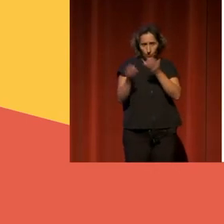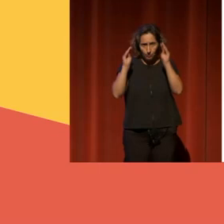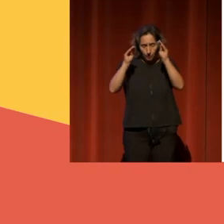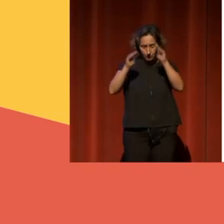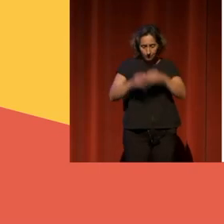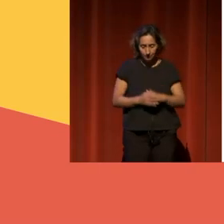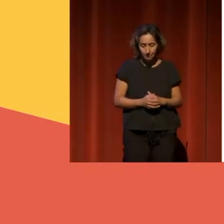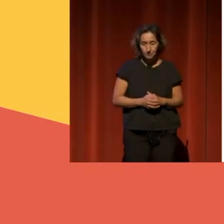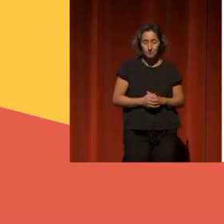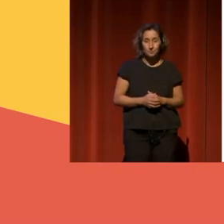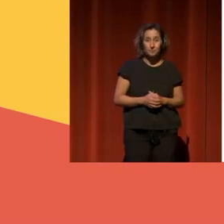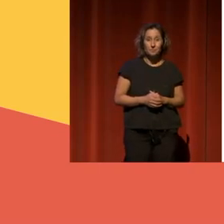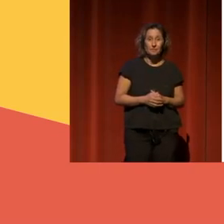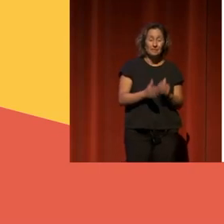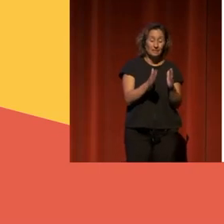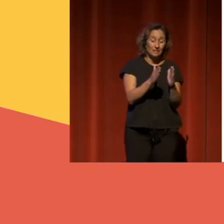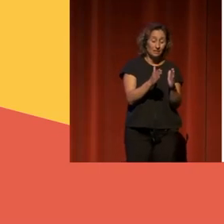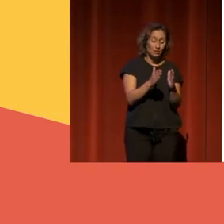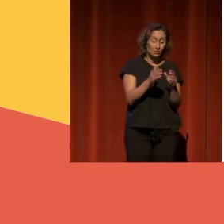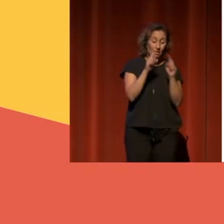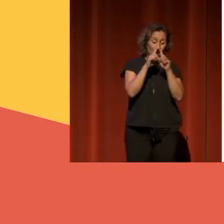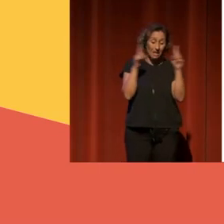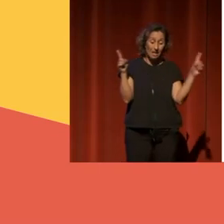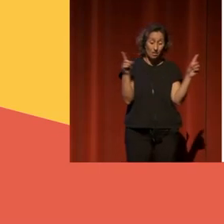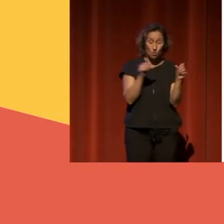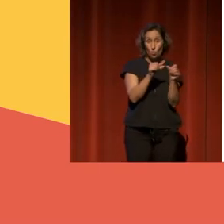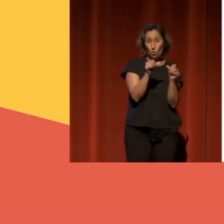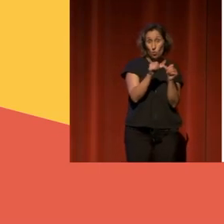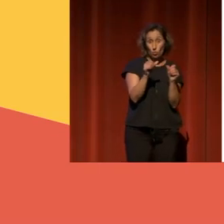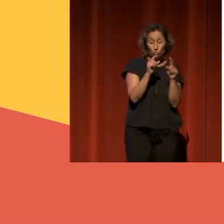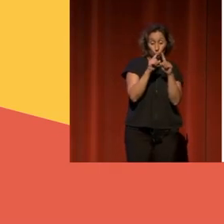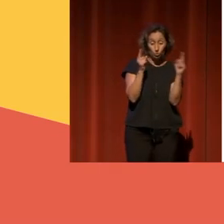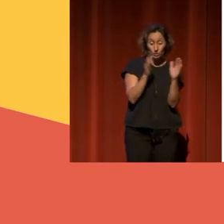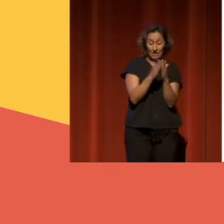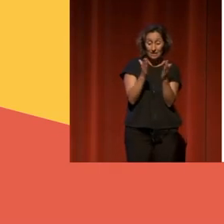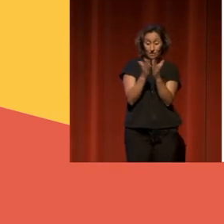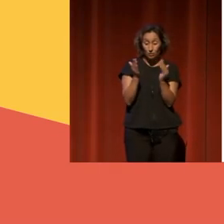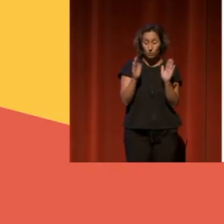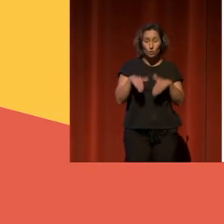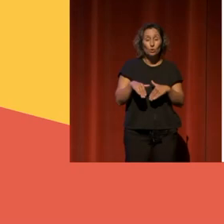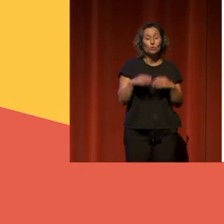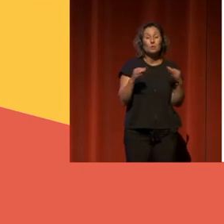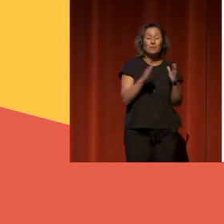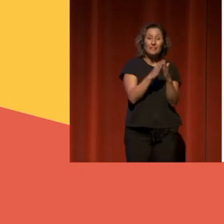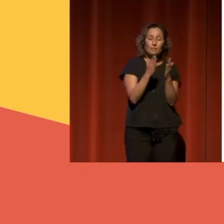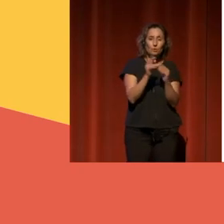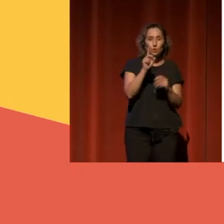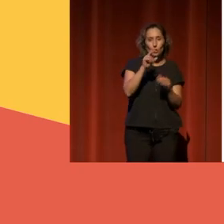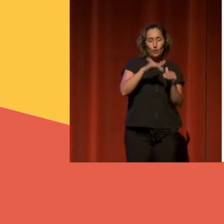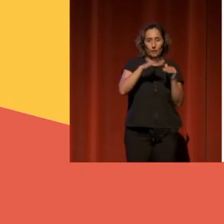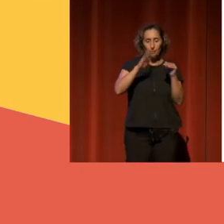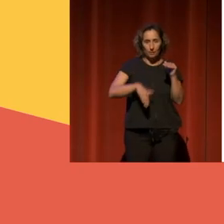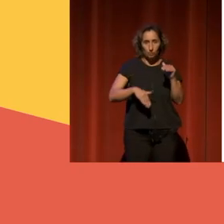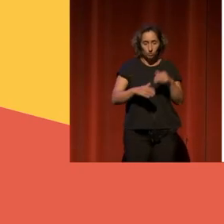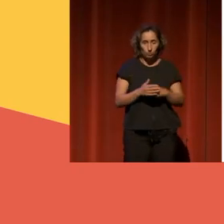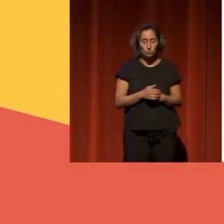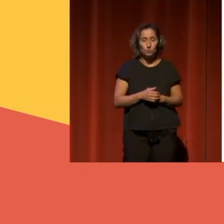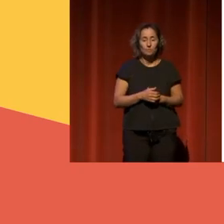El número total de textos leídos por curso año suele ser menos de 12 textos. El